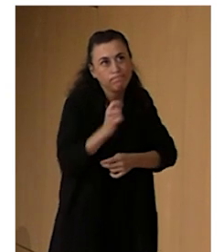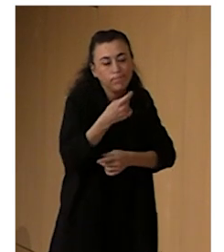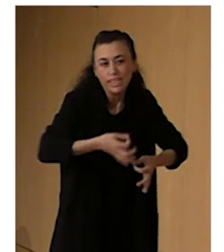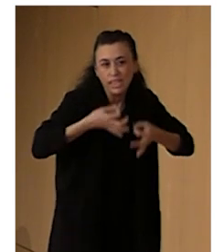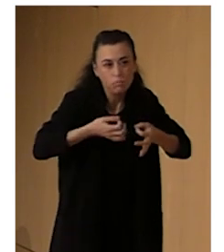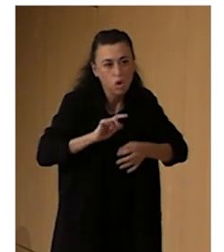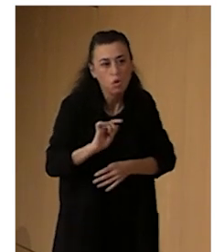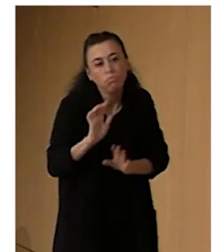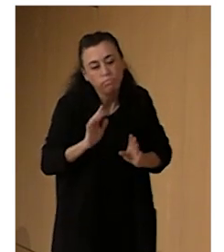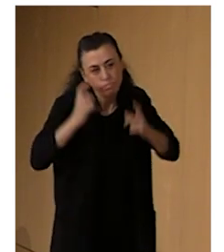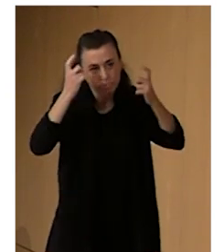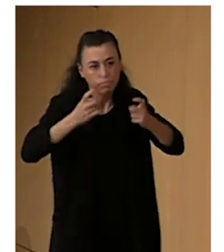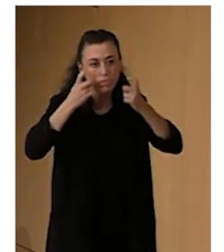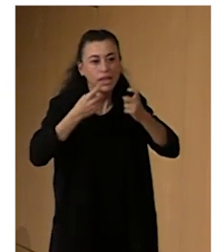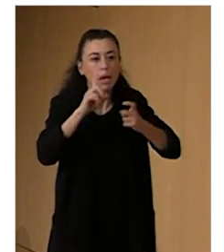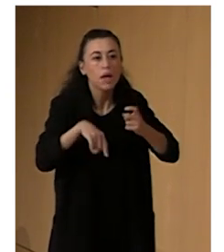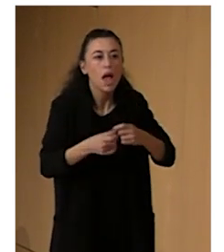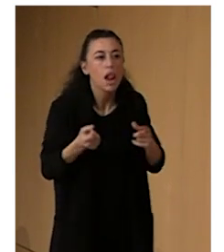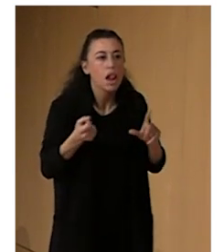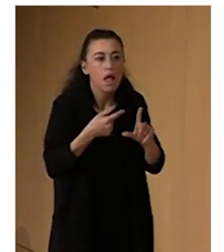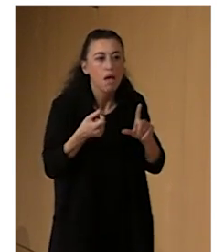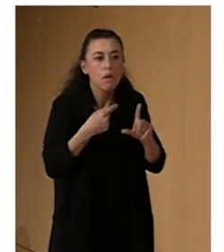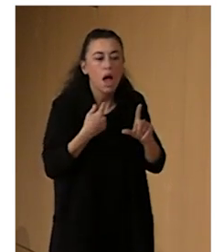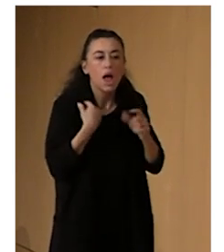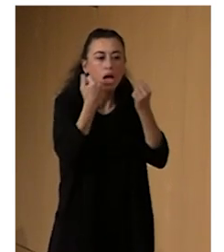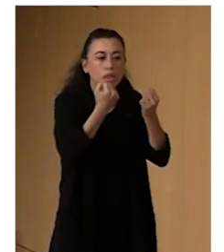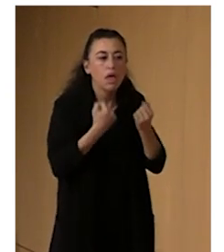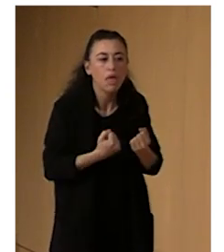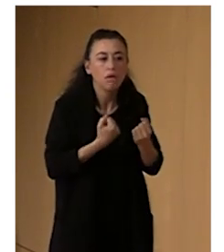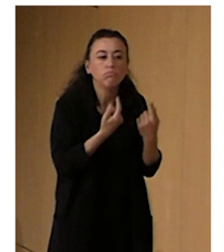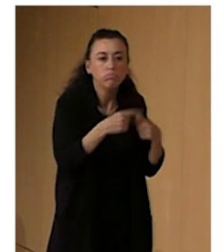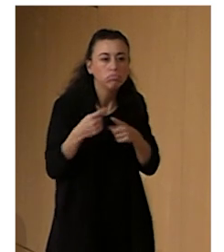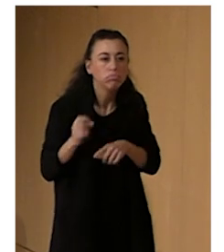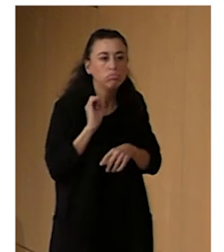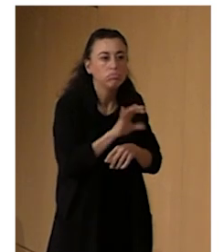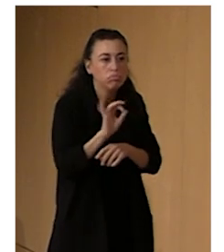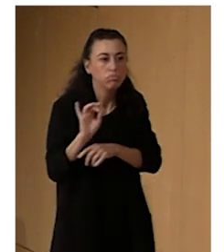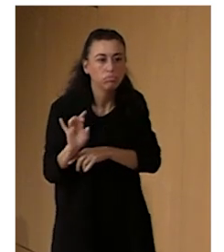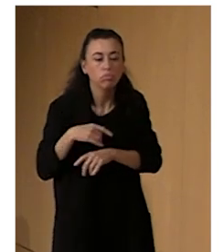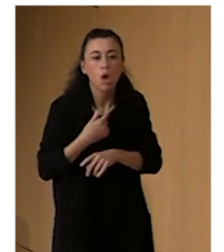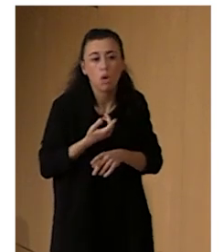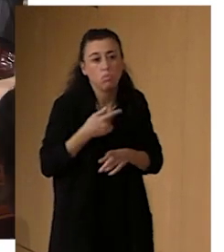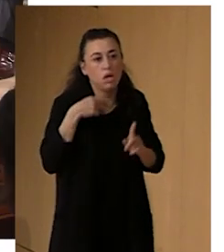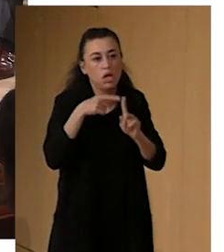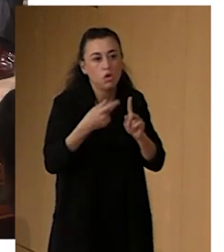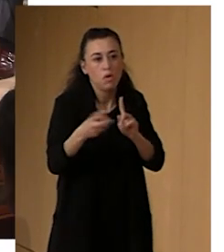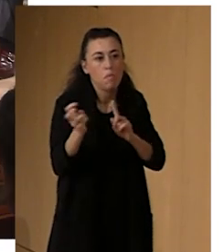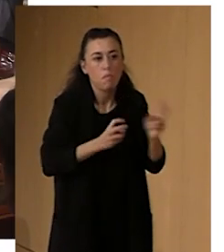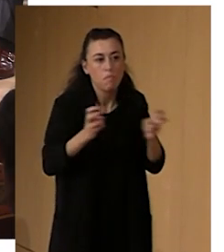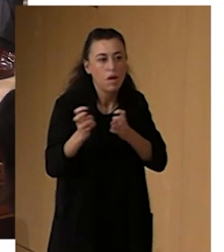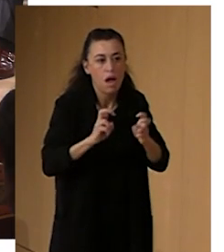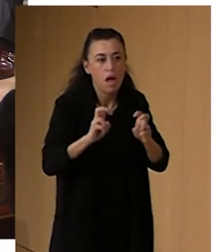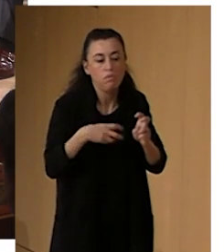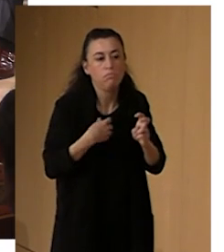enviamos muchísimos mails a a entidades para que para que vengan a vernos porque nos hemos encontrado que se ofrece El espectáculo y no